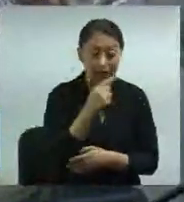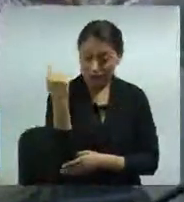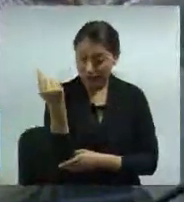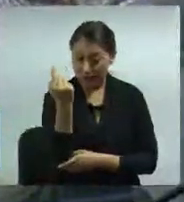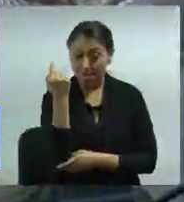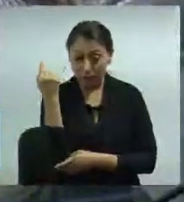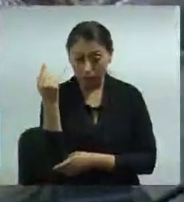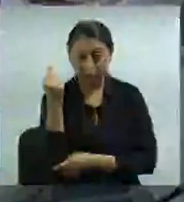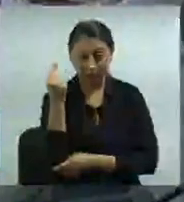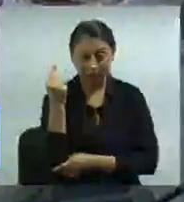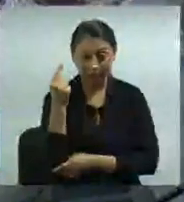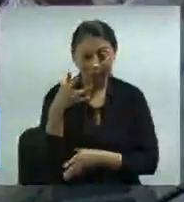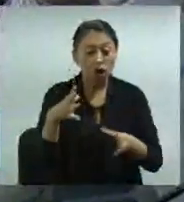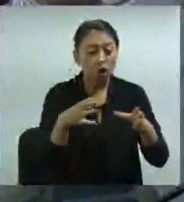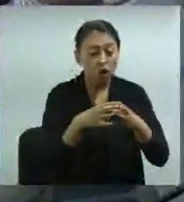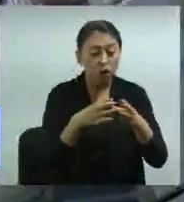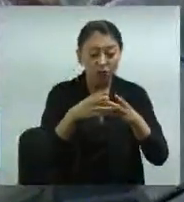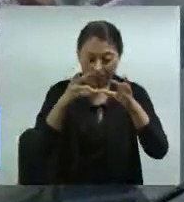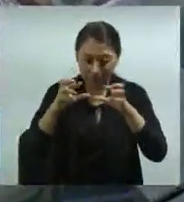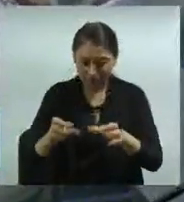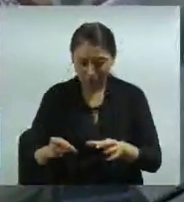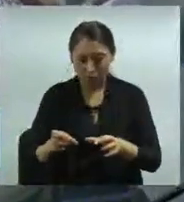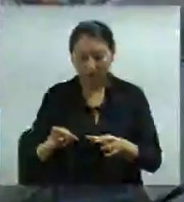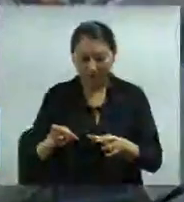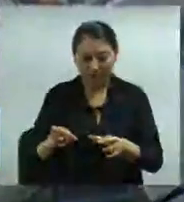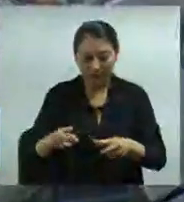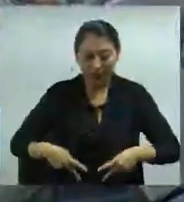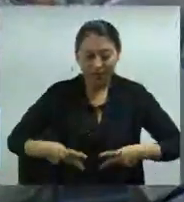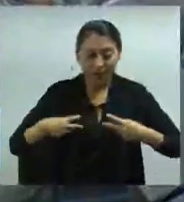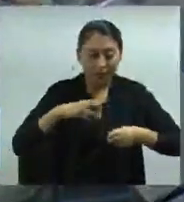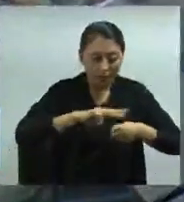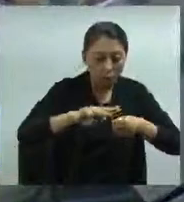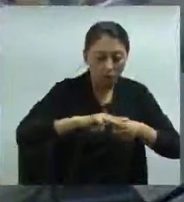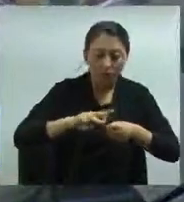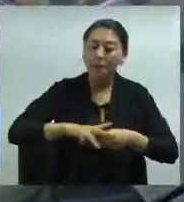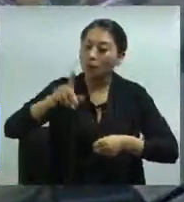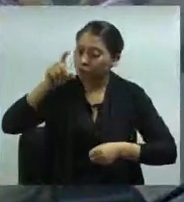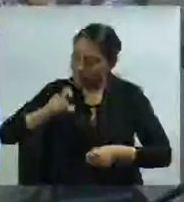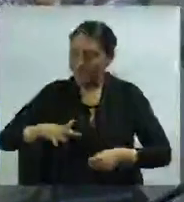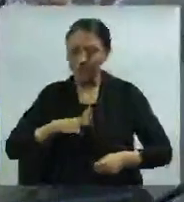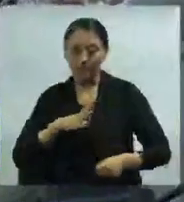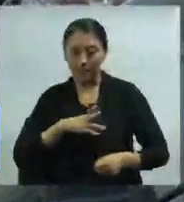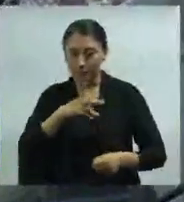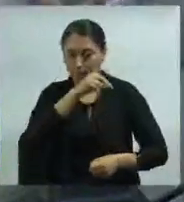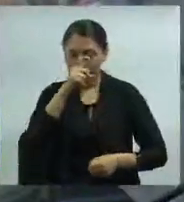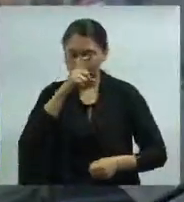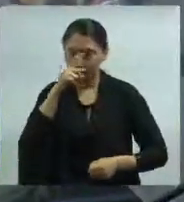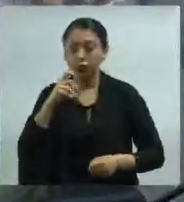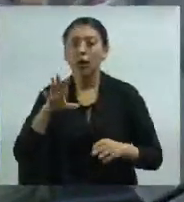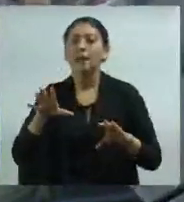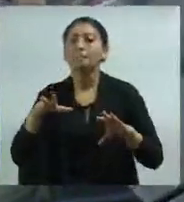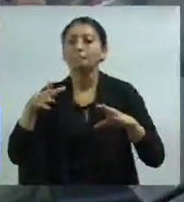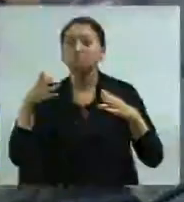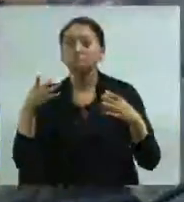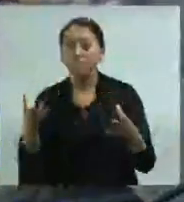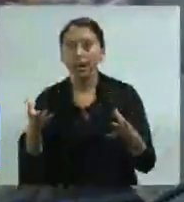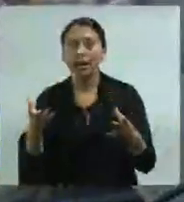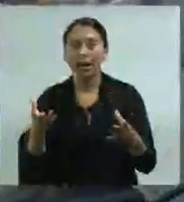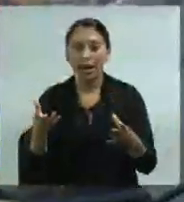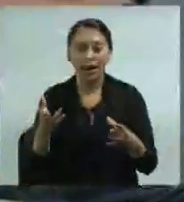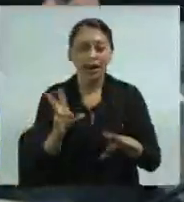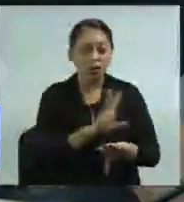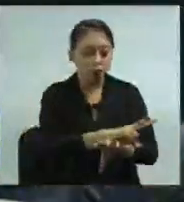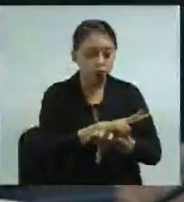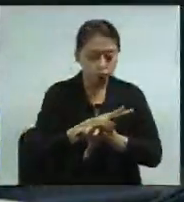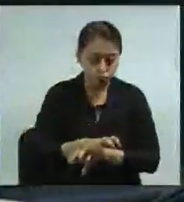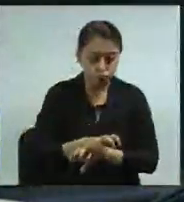grupos campesinos deberían de tener un incentivo y un trabajo para la reforestación del país, pero no esas